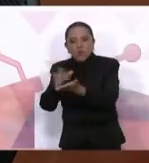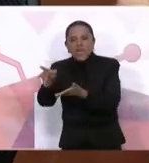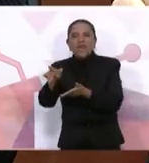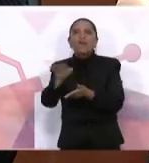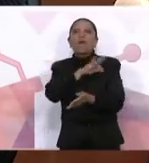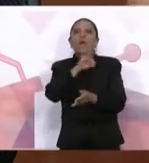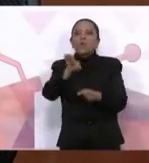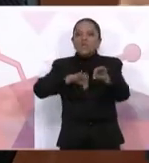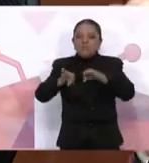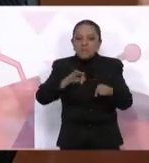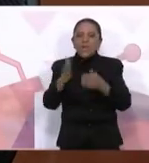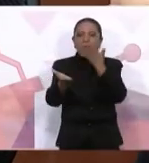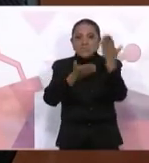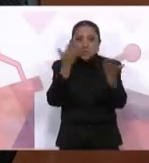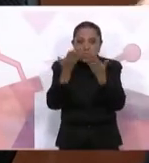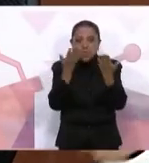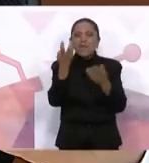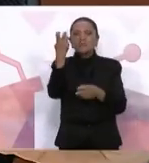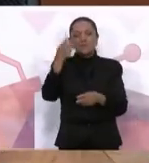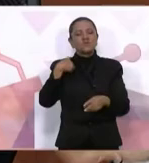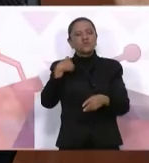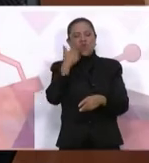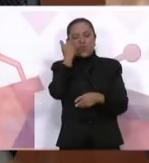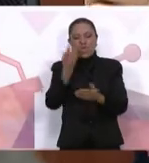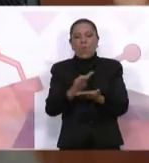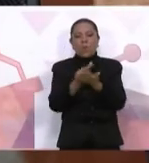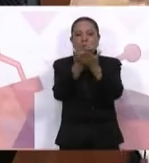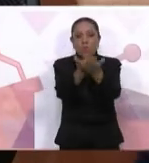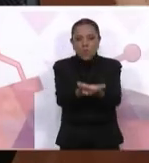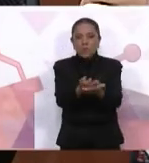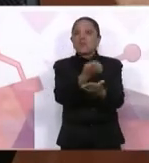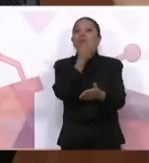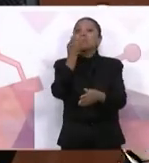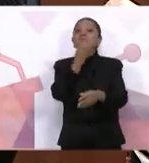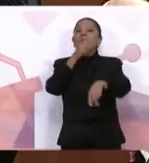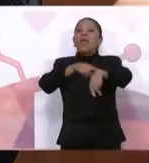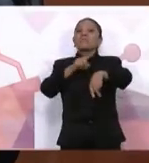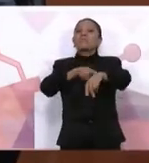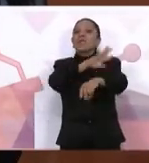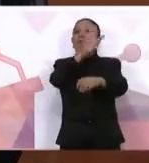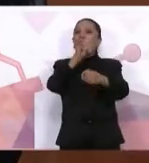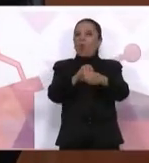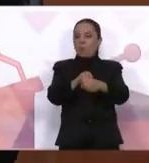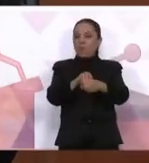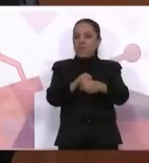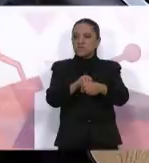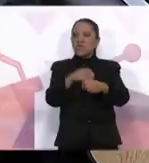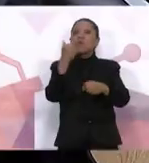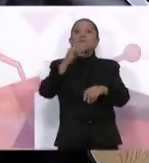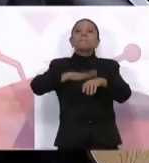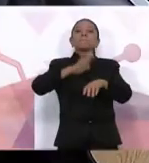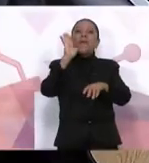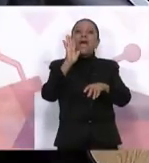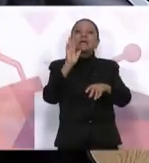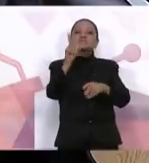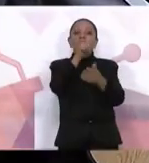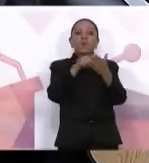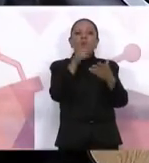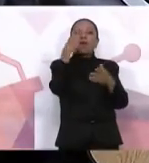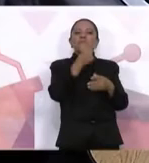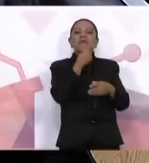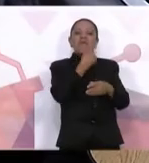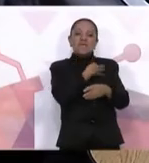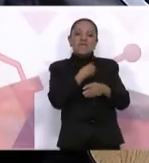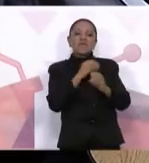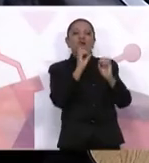tiempo completo en nuestro estado y la totalidad así como más están las infantiles para que la mamá tenga su hijo seguro pueda